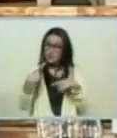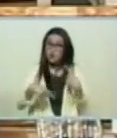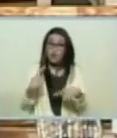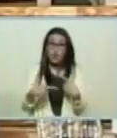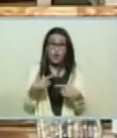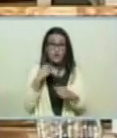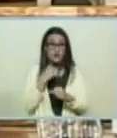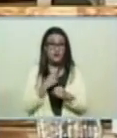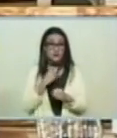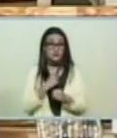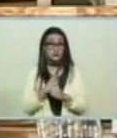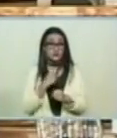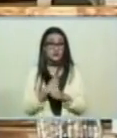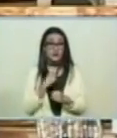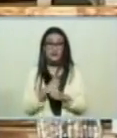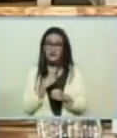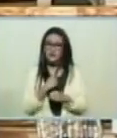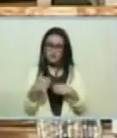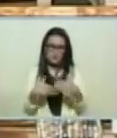días,